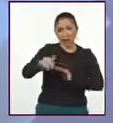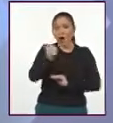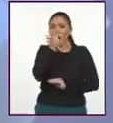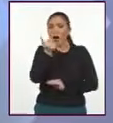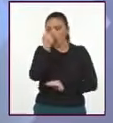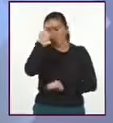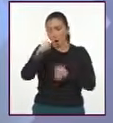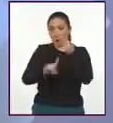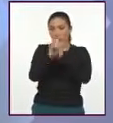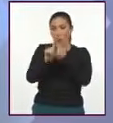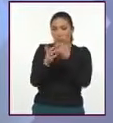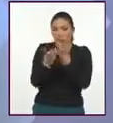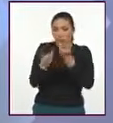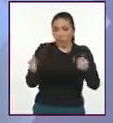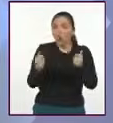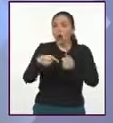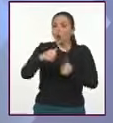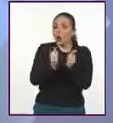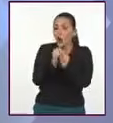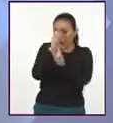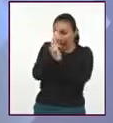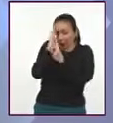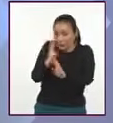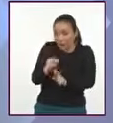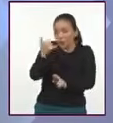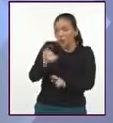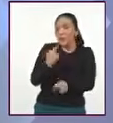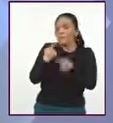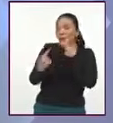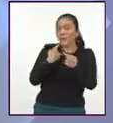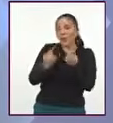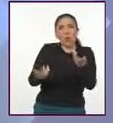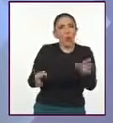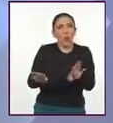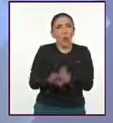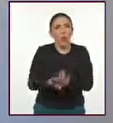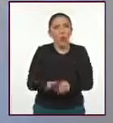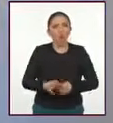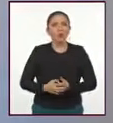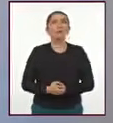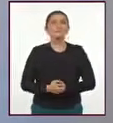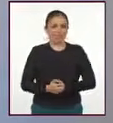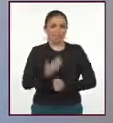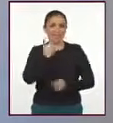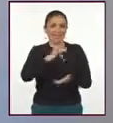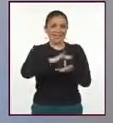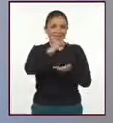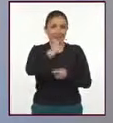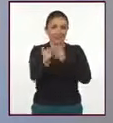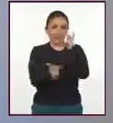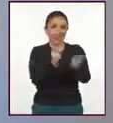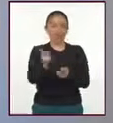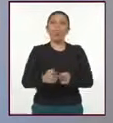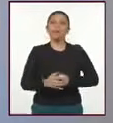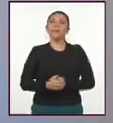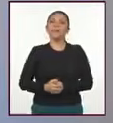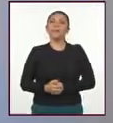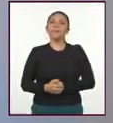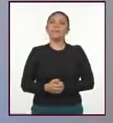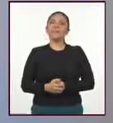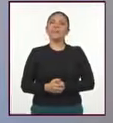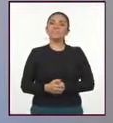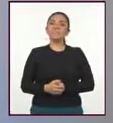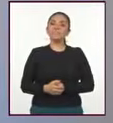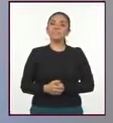resolver conflictos con respeto y sobre todo con diálogo? Gracias por la pregunta.